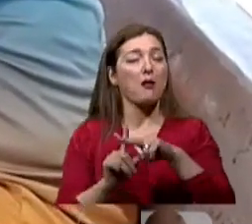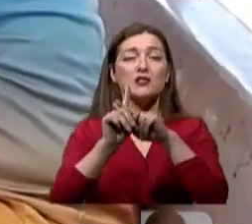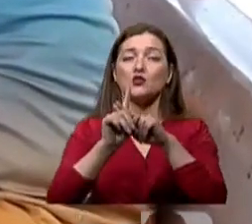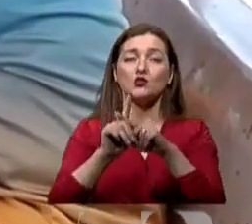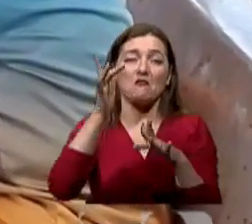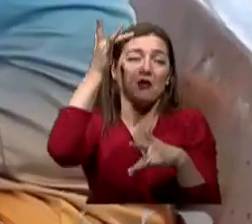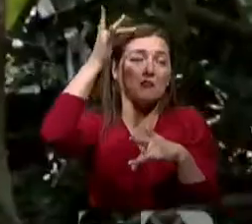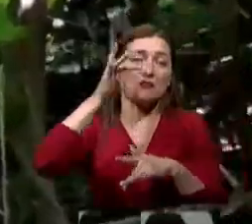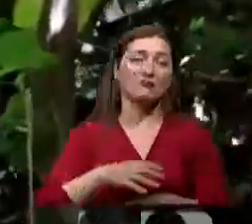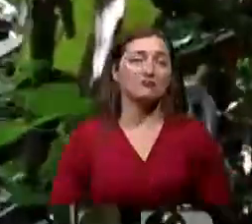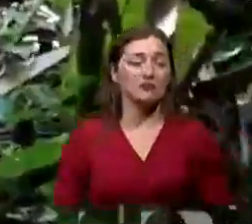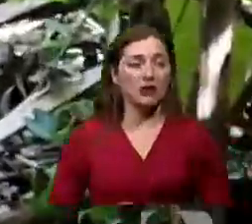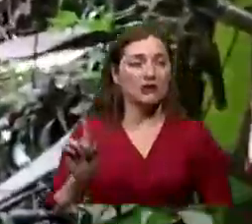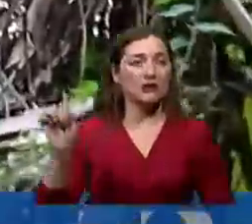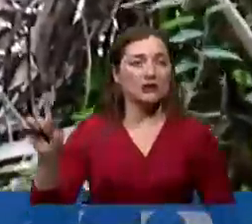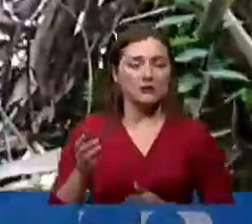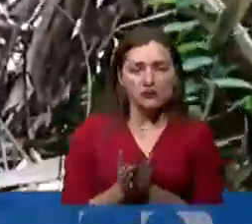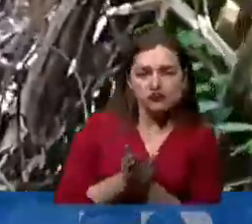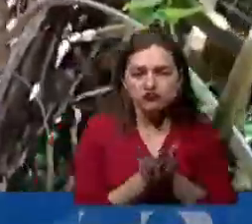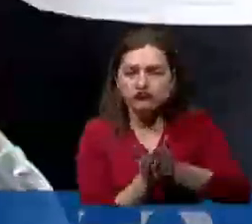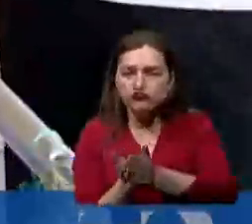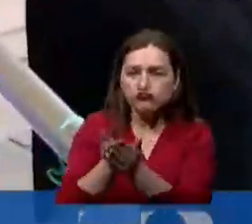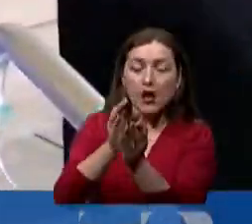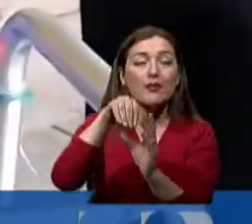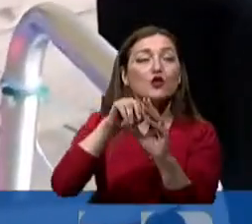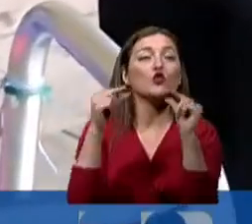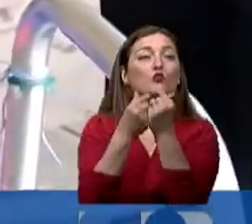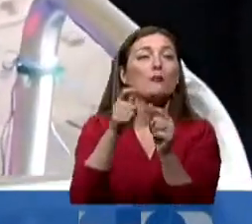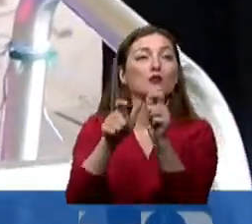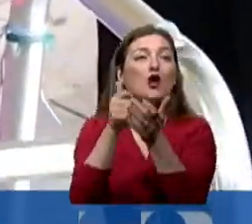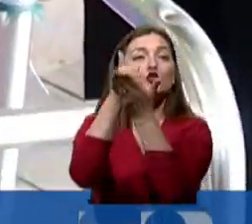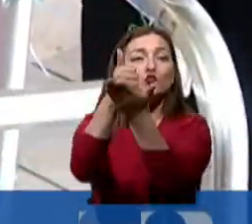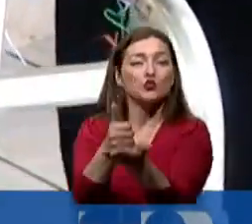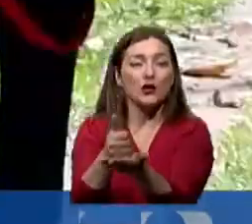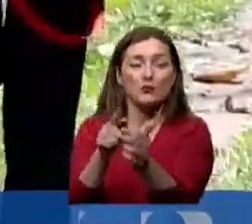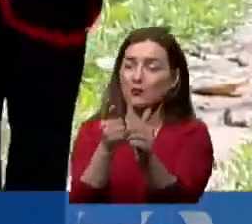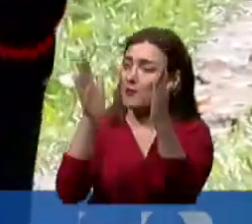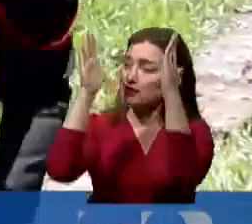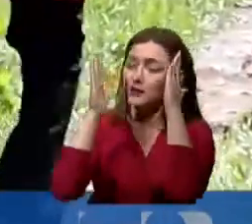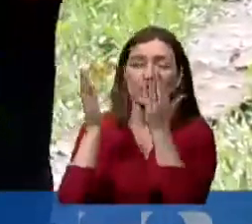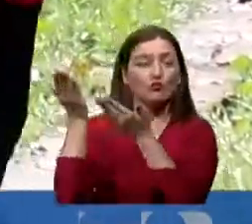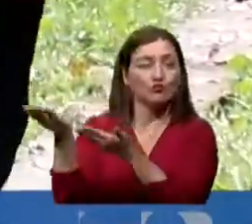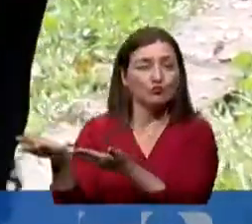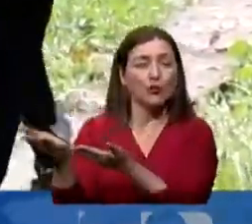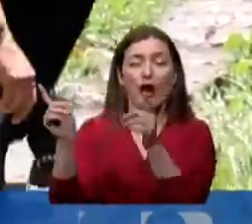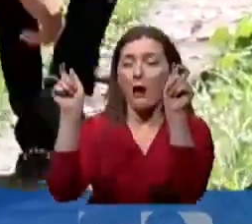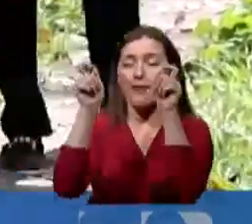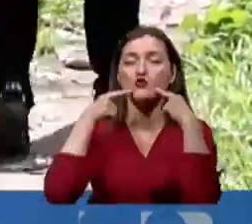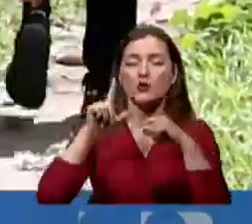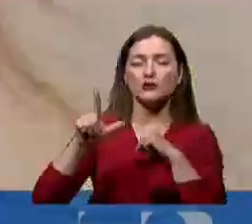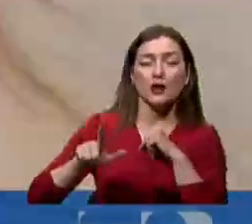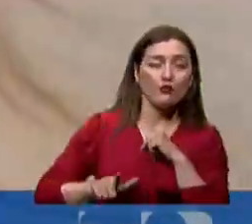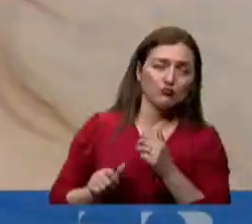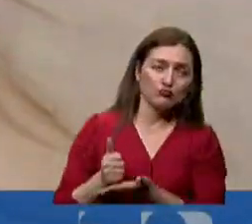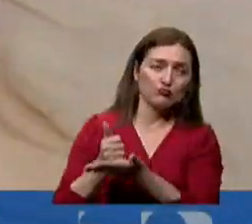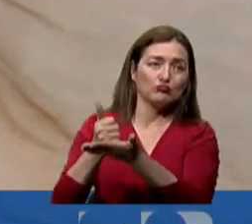vía terrestre y fluvial llega la ayuda a los grupos de personas identificadas como prioritarias. Campañas que llevan salud y